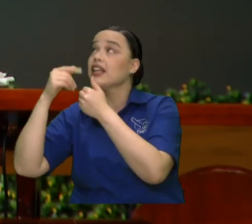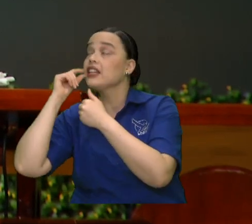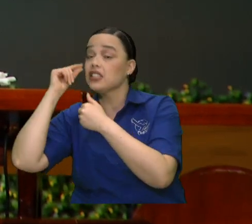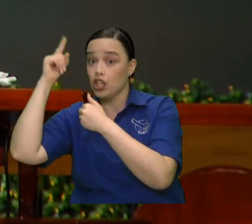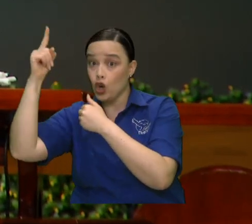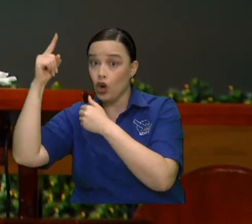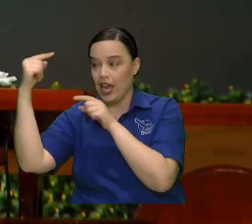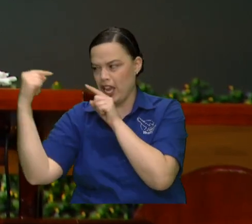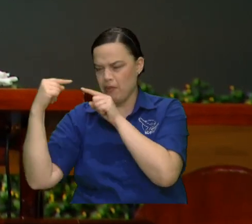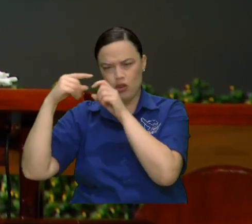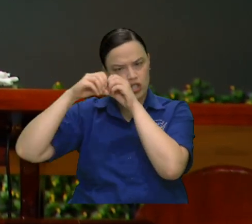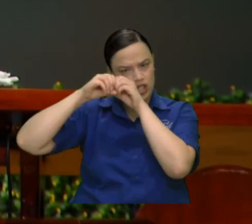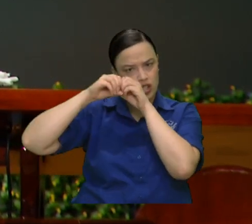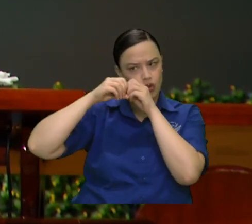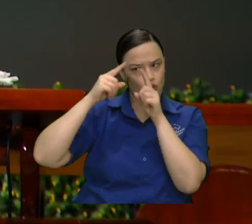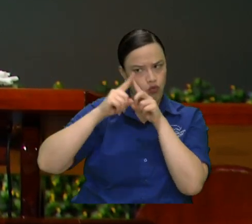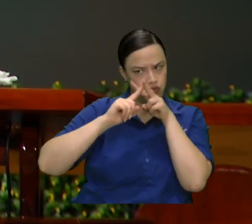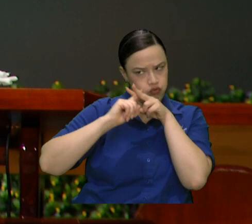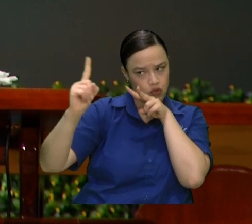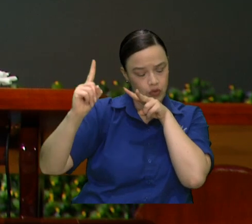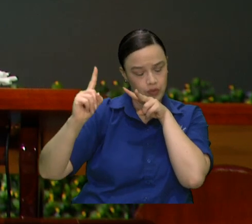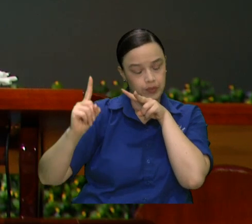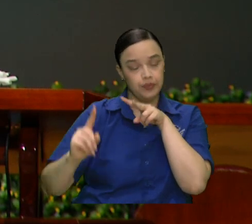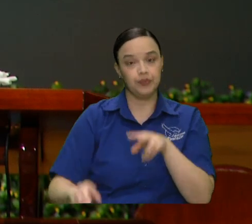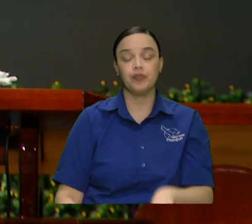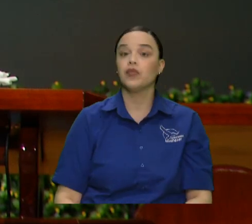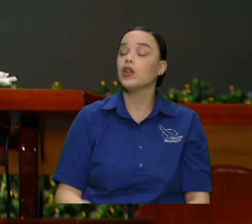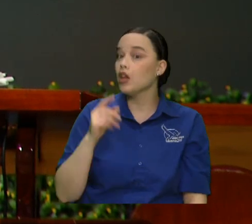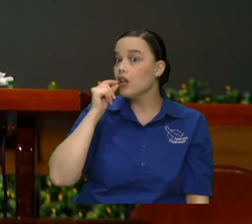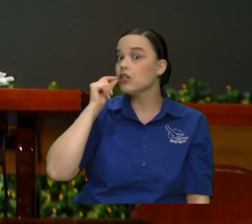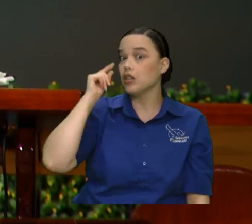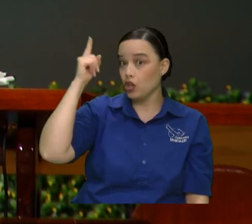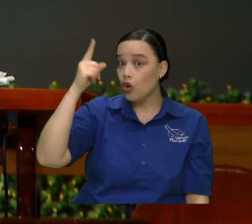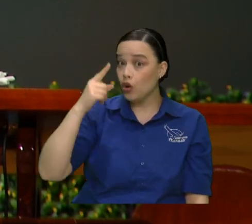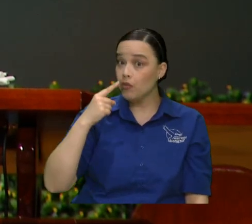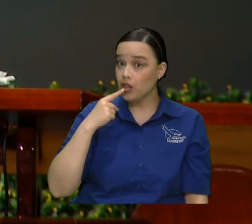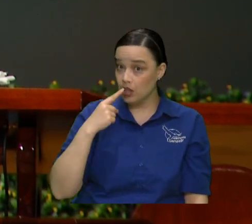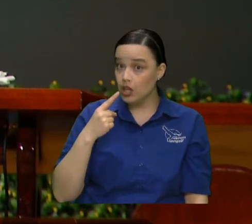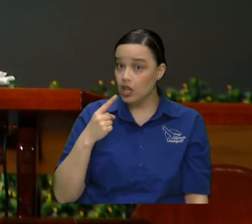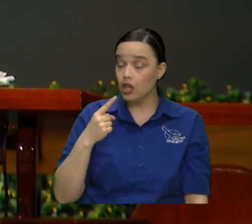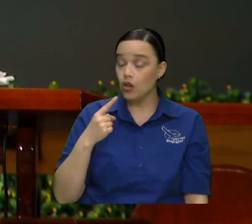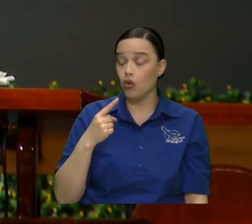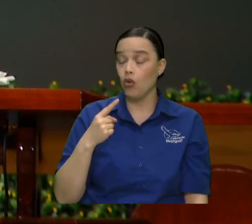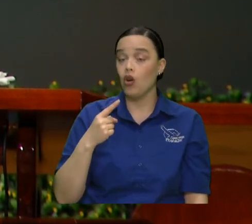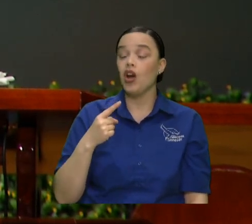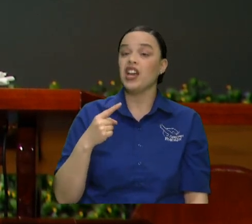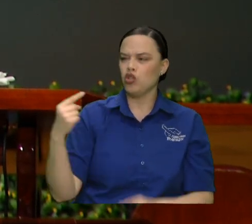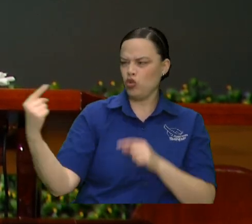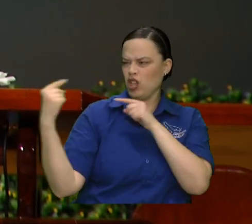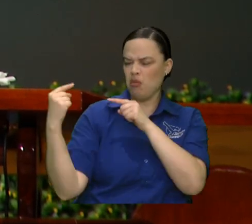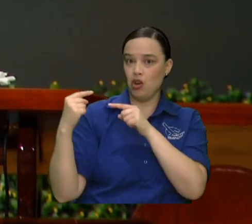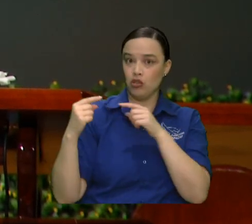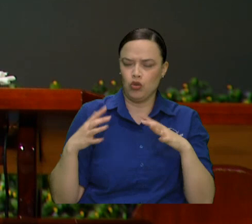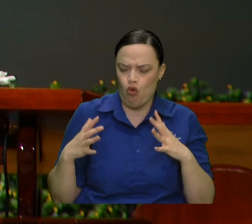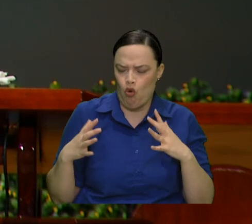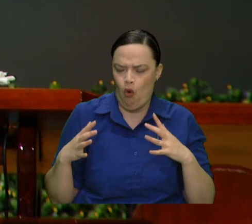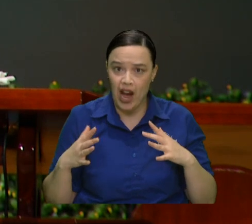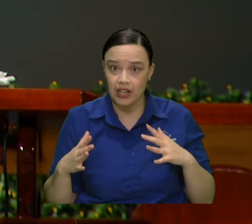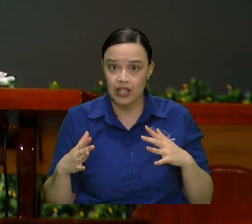y esto que no se le olvide hermano y esto el señor me lo puso que se lo dijera sus enemigos son cobardes si usted ya los